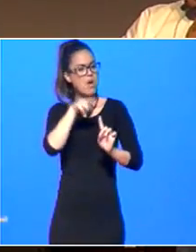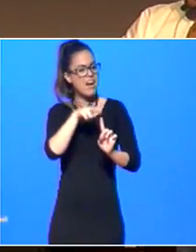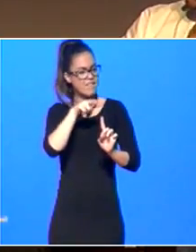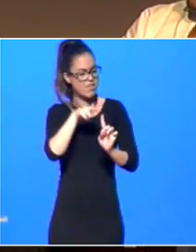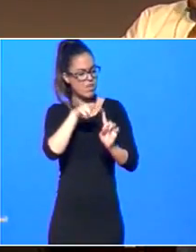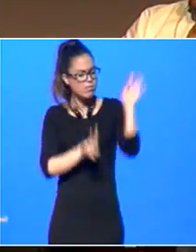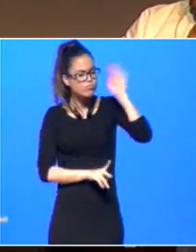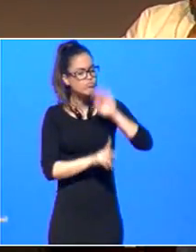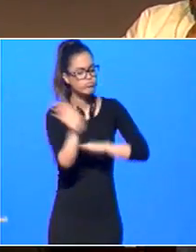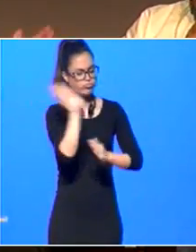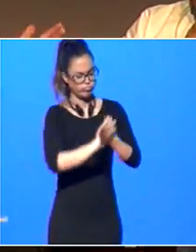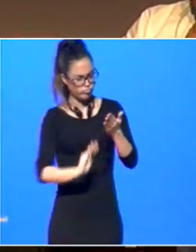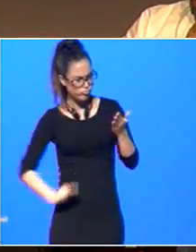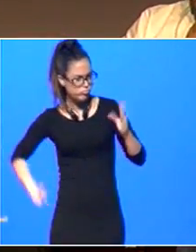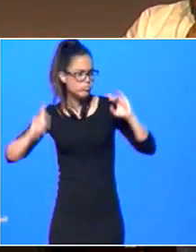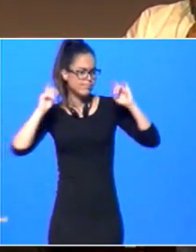desarrollar.